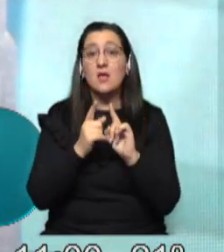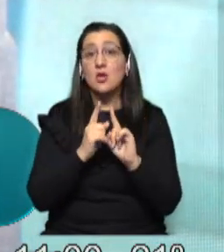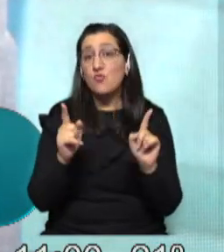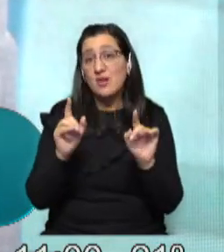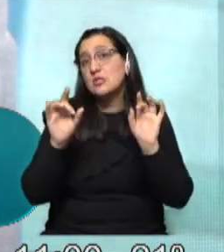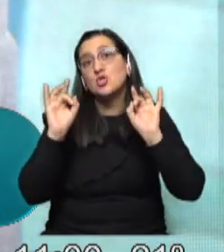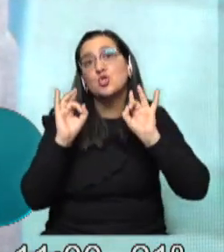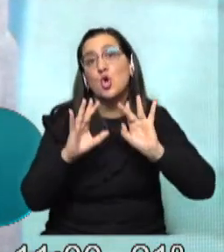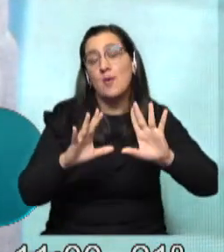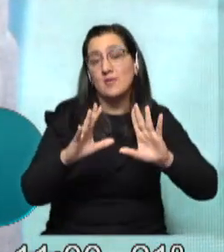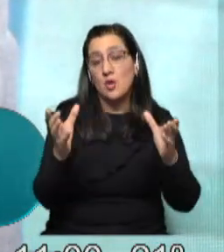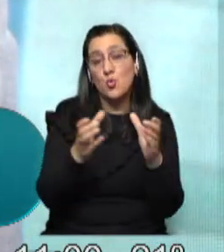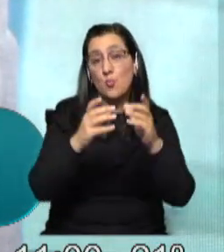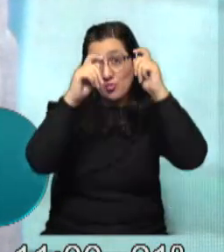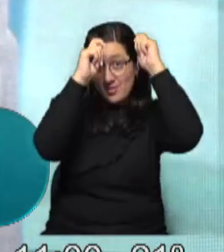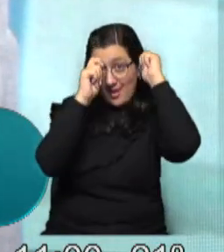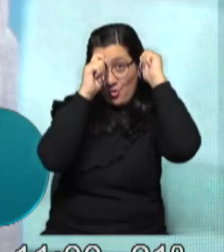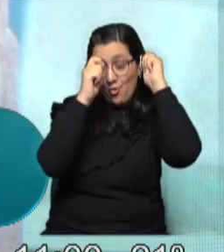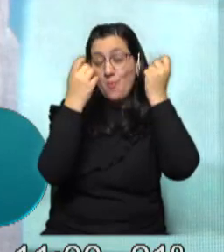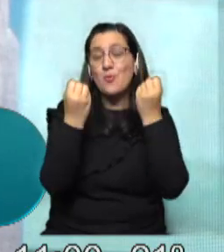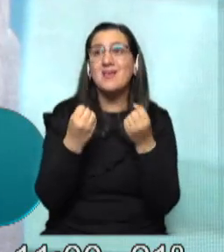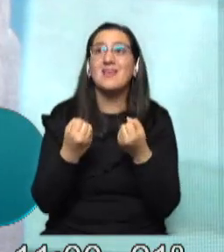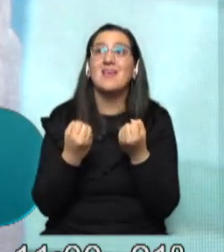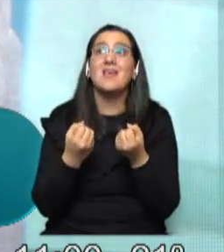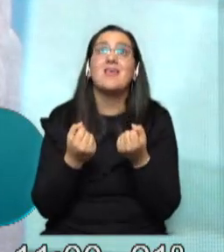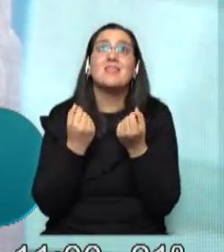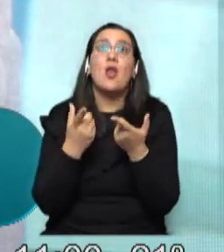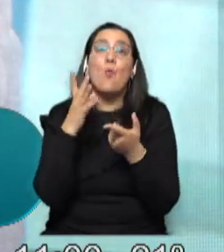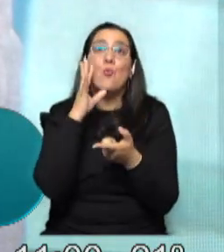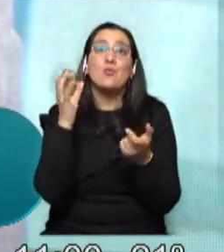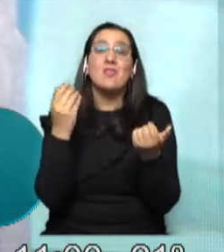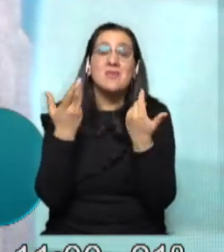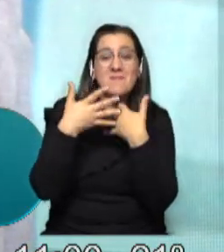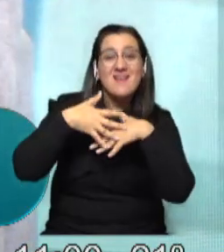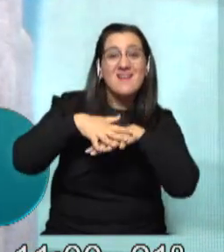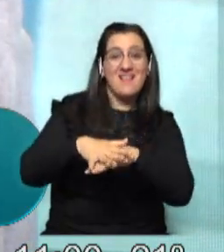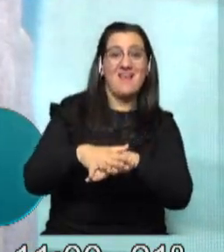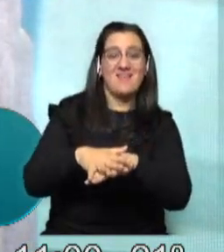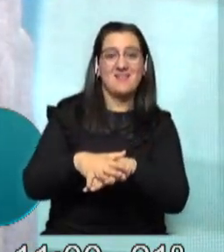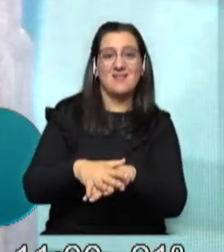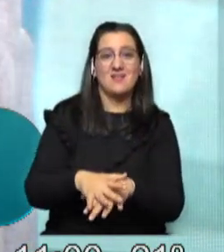tango, porque creemos que hay que abrir el juego y entender que lo que hacemos